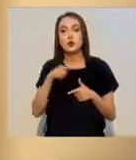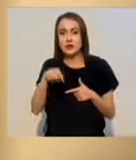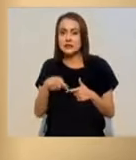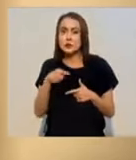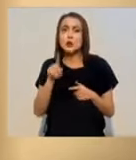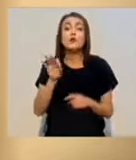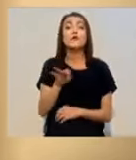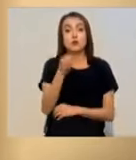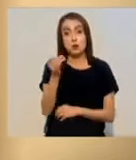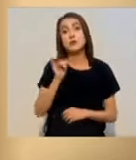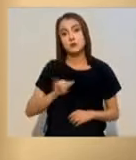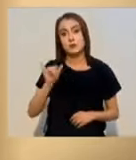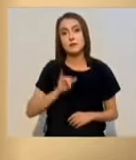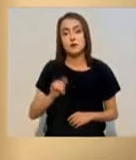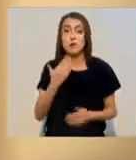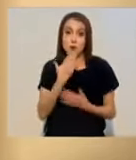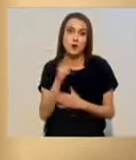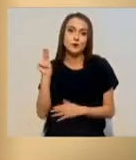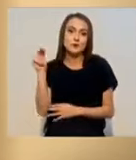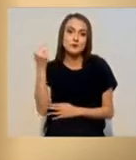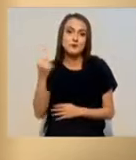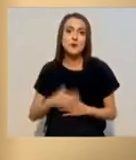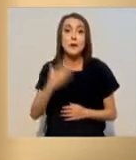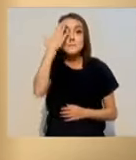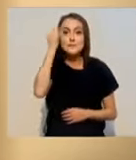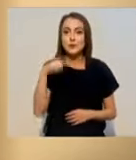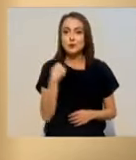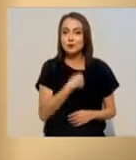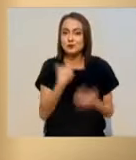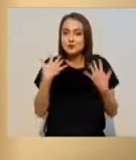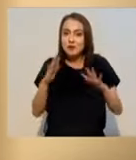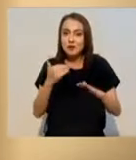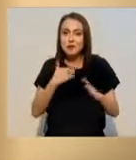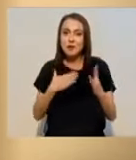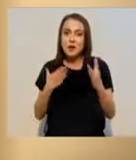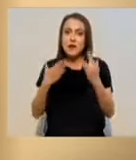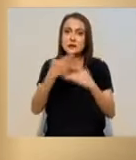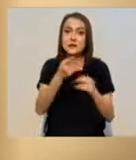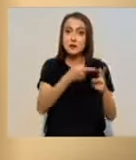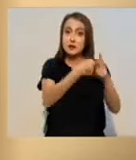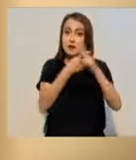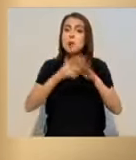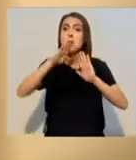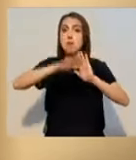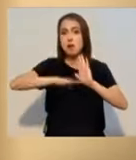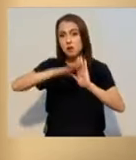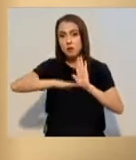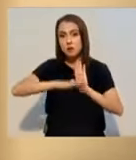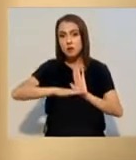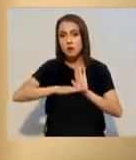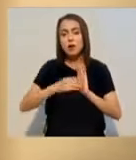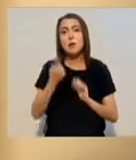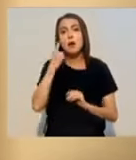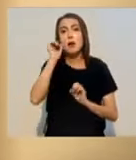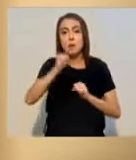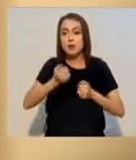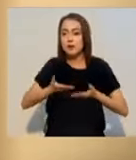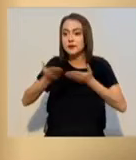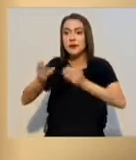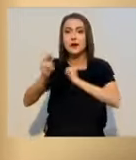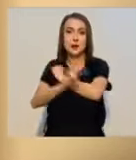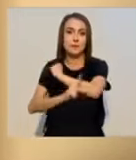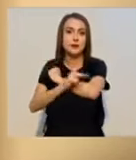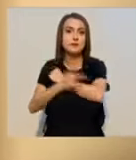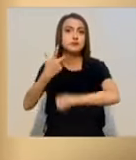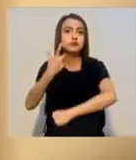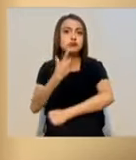eso será una forma también, y es una buena noticia, porque tendremos acceso a crédito barato para dotar al país